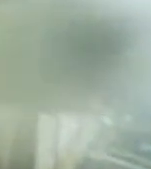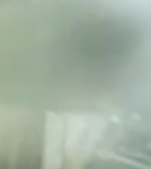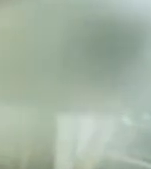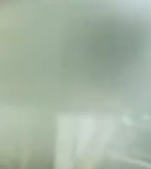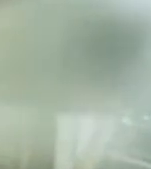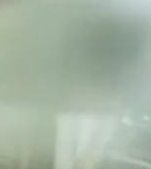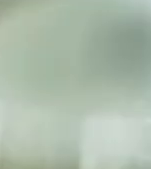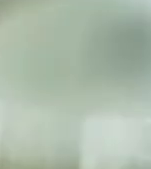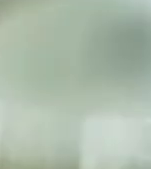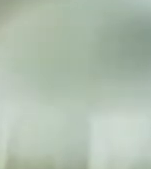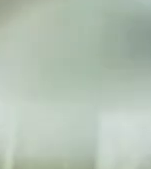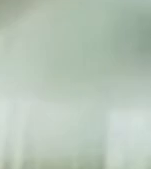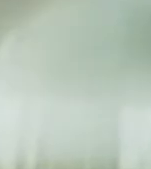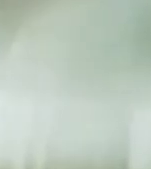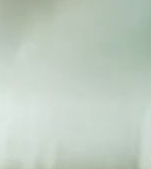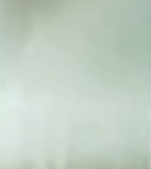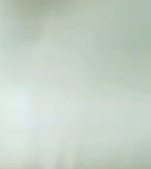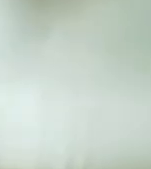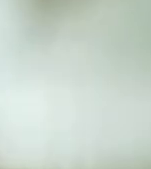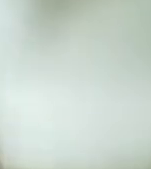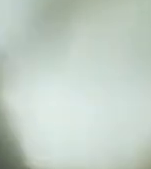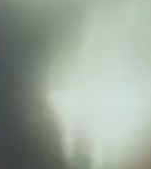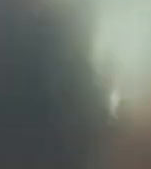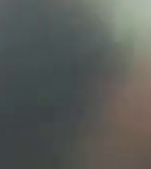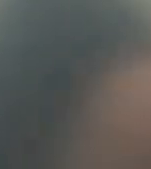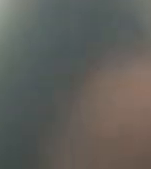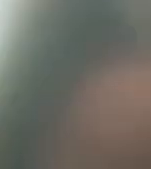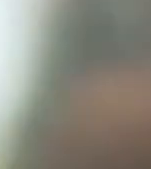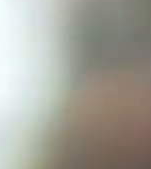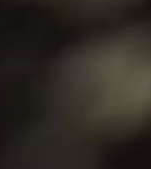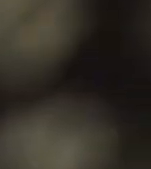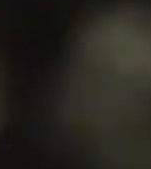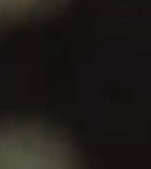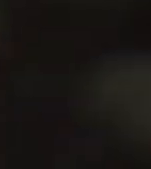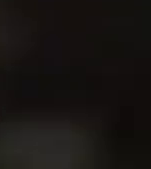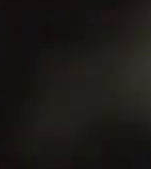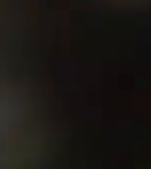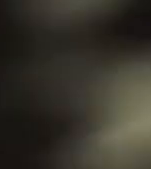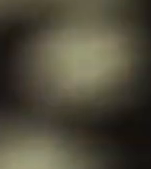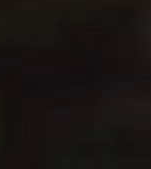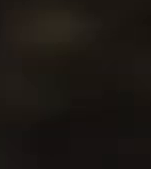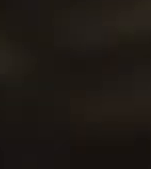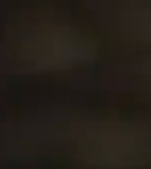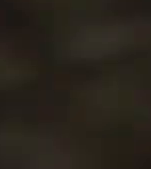Habitamos las sombras del conocimiento.